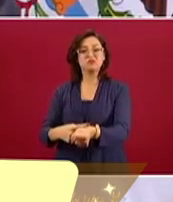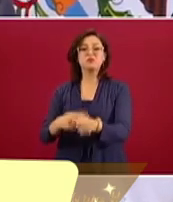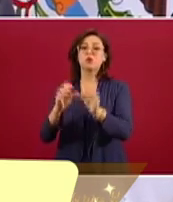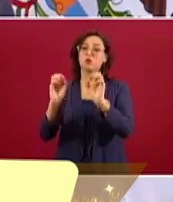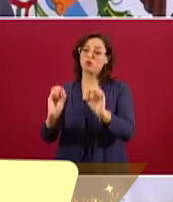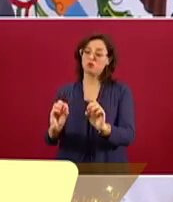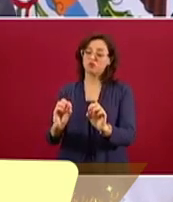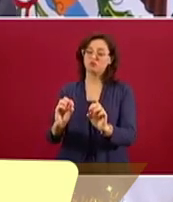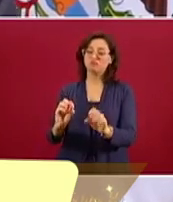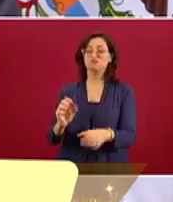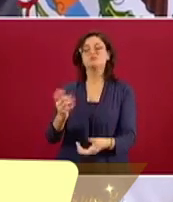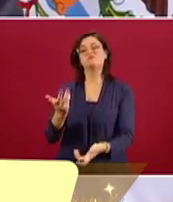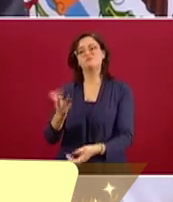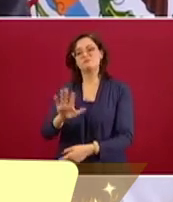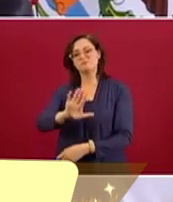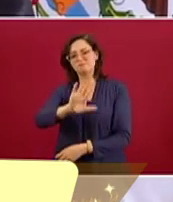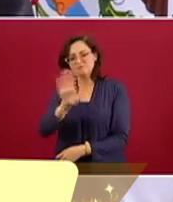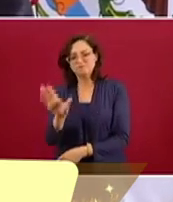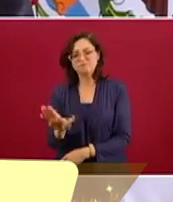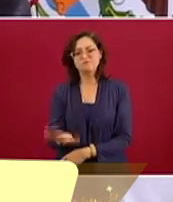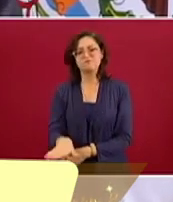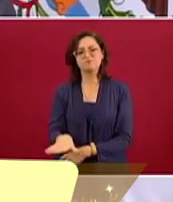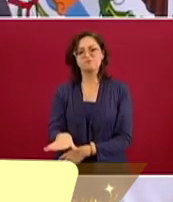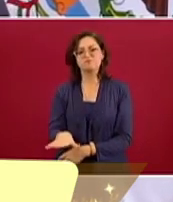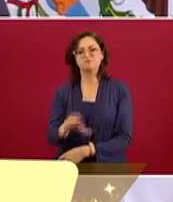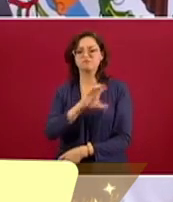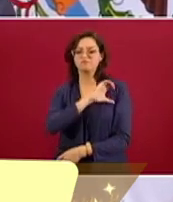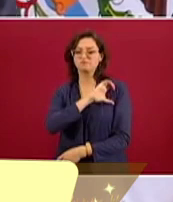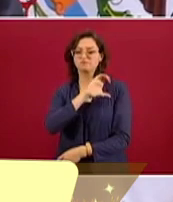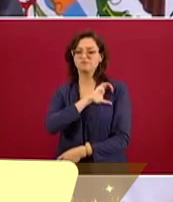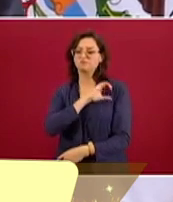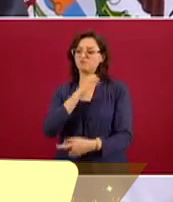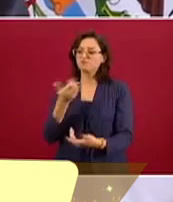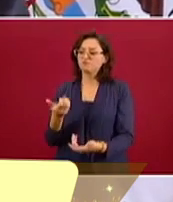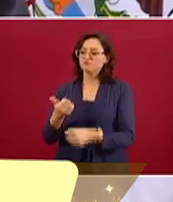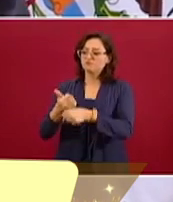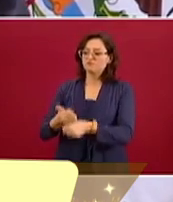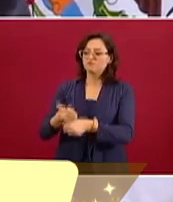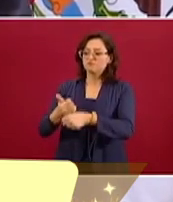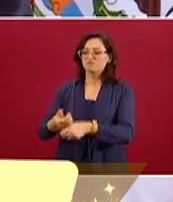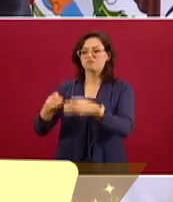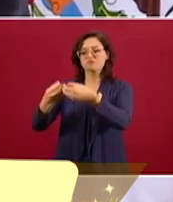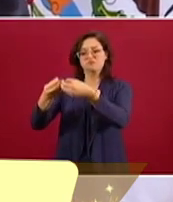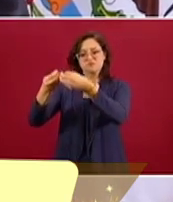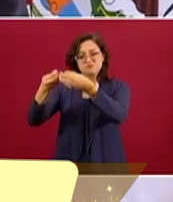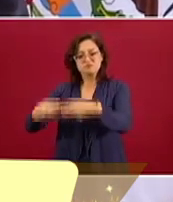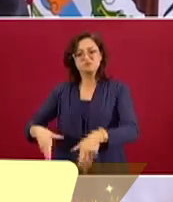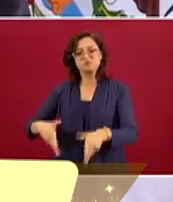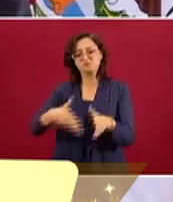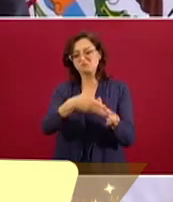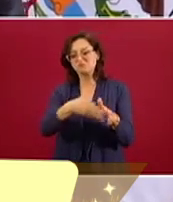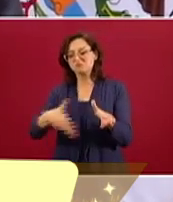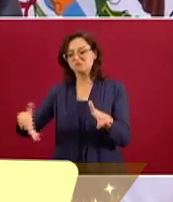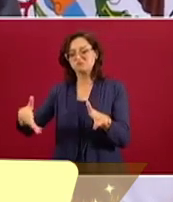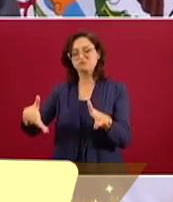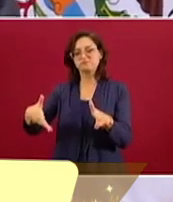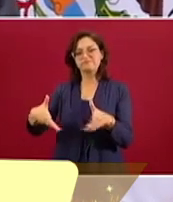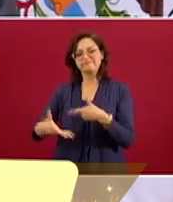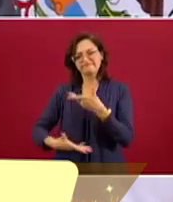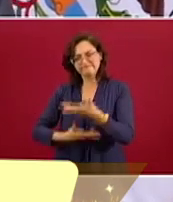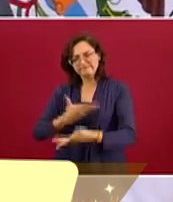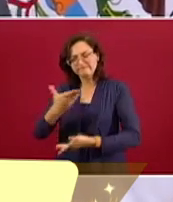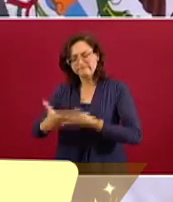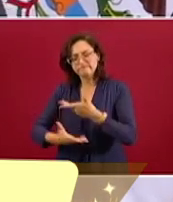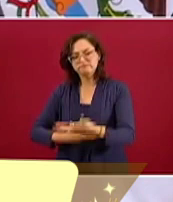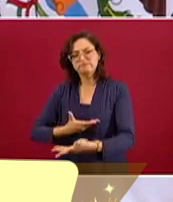cumplirá el compromiso de devolver el iva estas buenas noticias para los empresarios con prontitud rápidamente ya no van a estar jineteando el